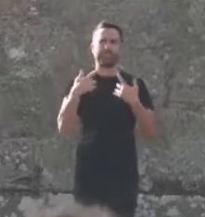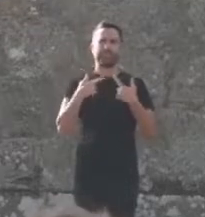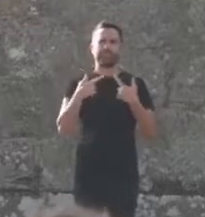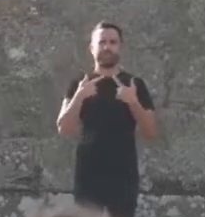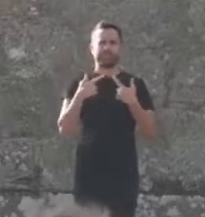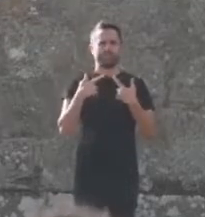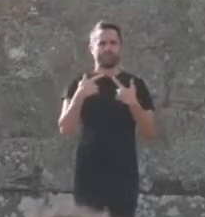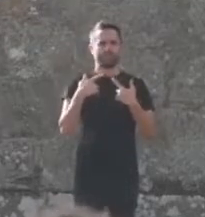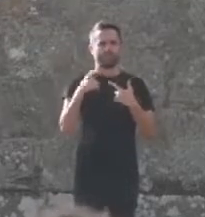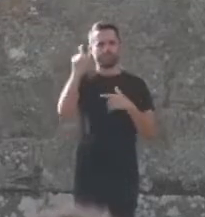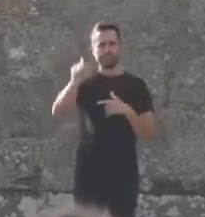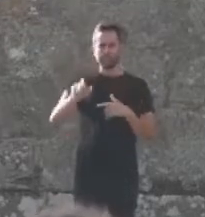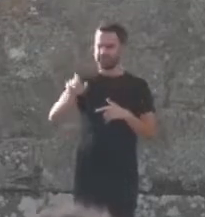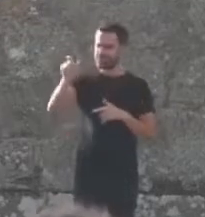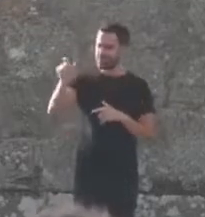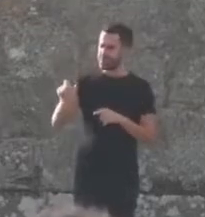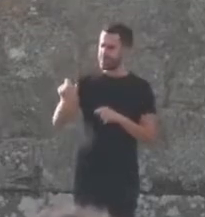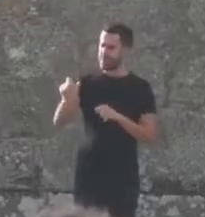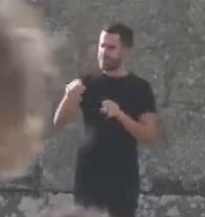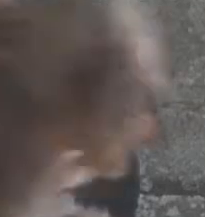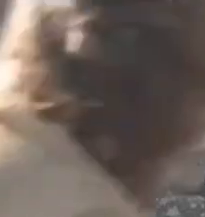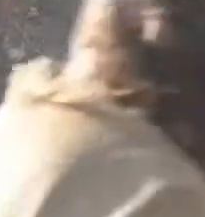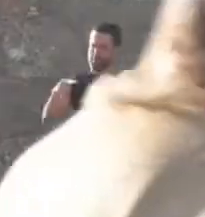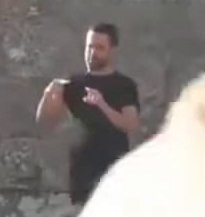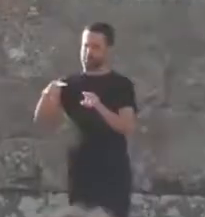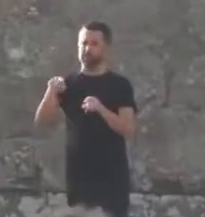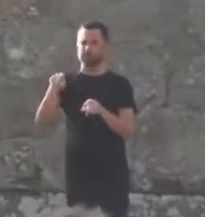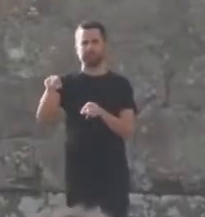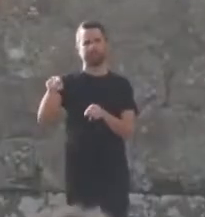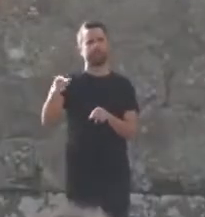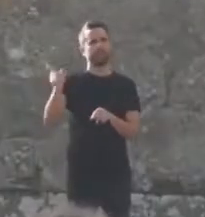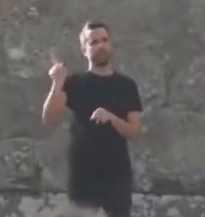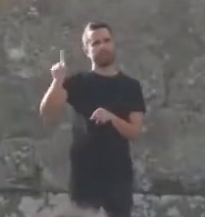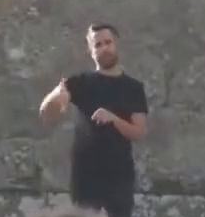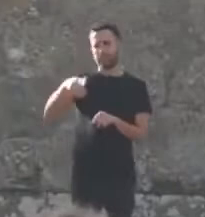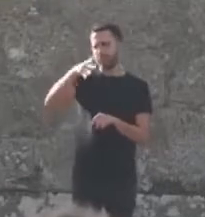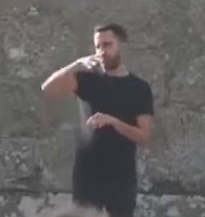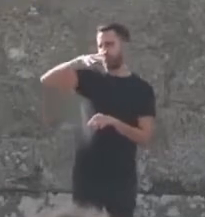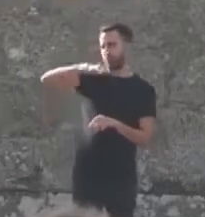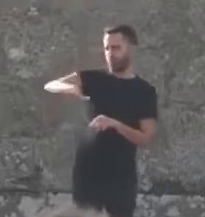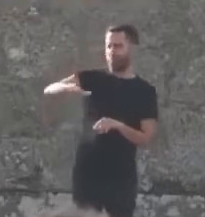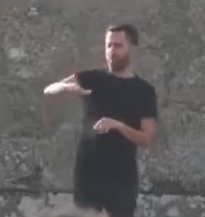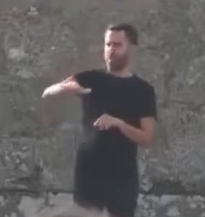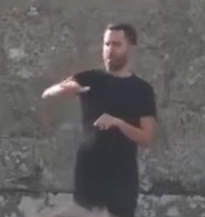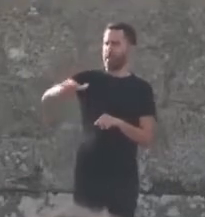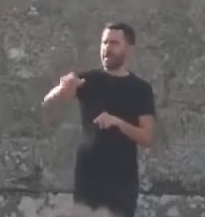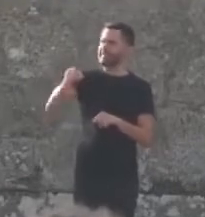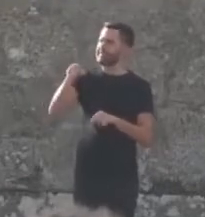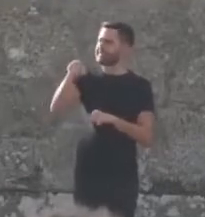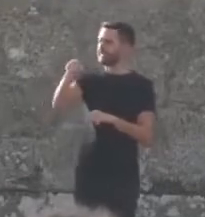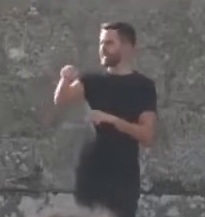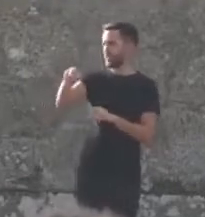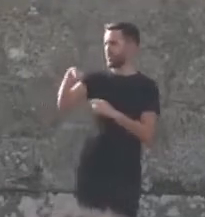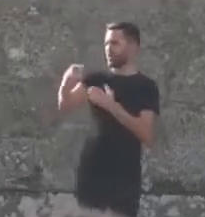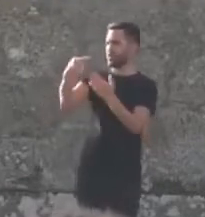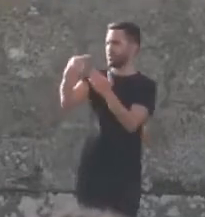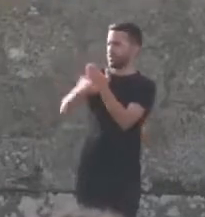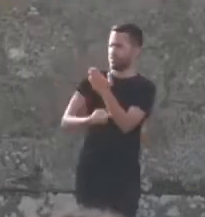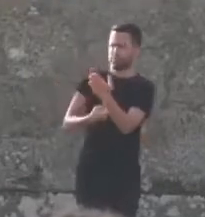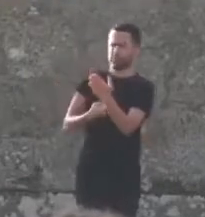ter tamén o seu lugar, a súa atención e a súa denuncia o seu sinalamento nesas